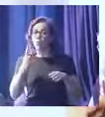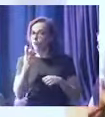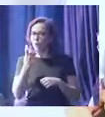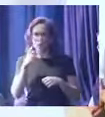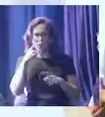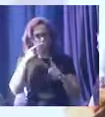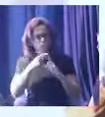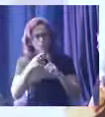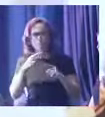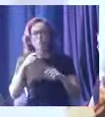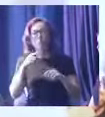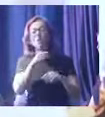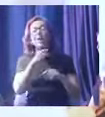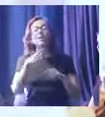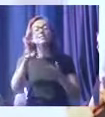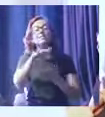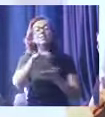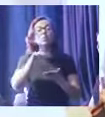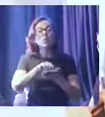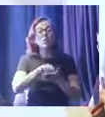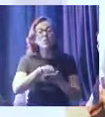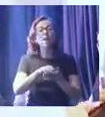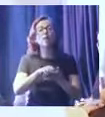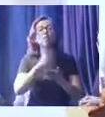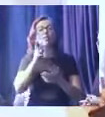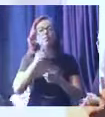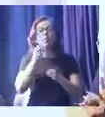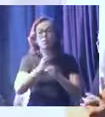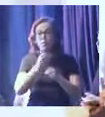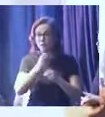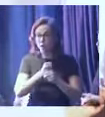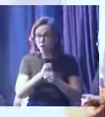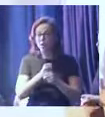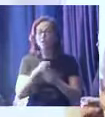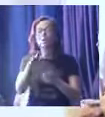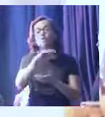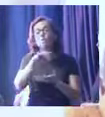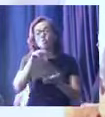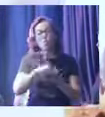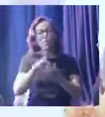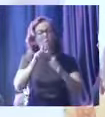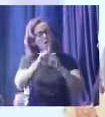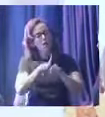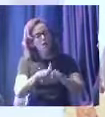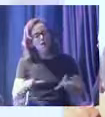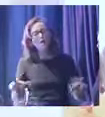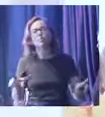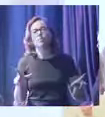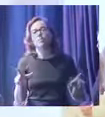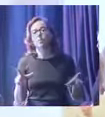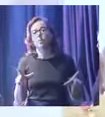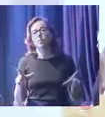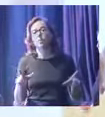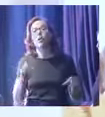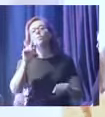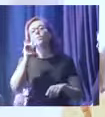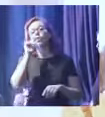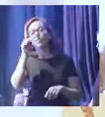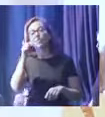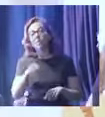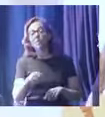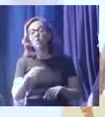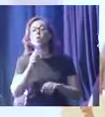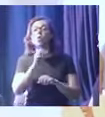La ciudad en la que tenemos que trabajar tiene que ser la ciudad más limpia. Tiene que ser, Montevideo está